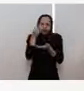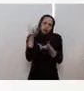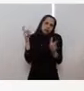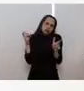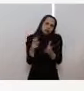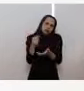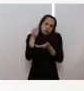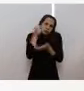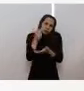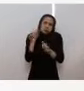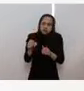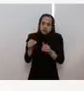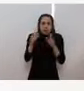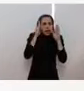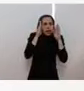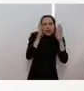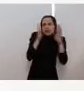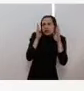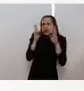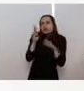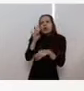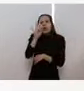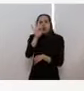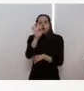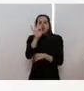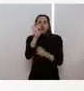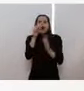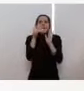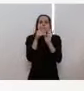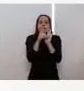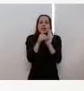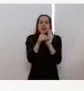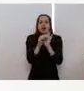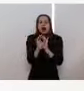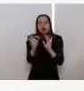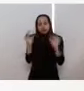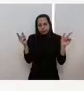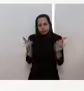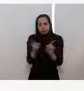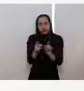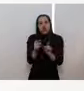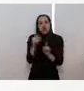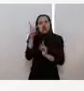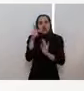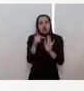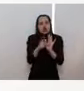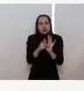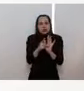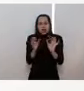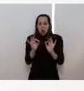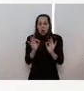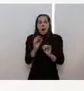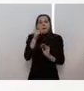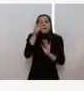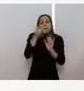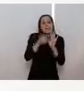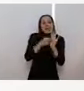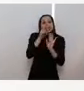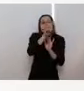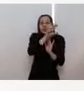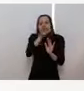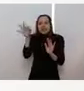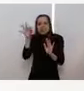de esas atenciones bajamos de 9.000 a 2000 e incluso 1.700 millones en estos tipos de grupos